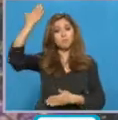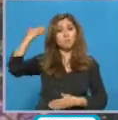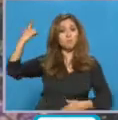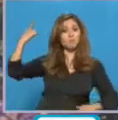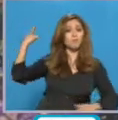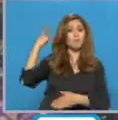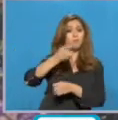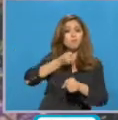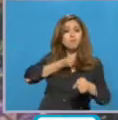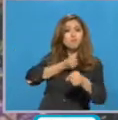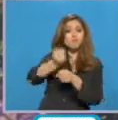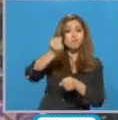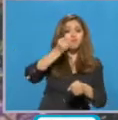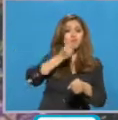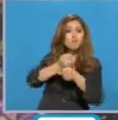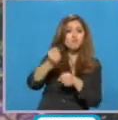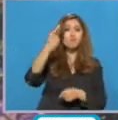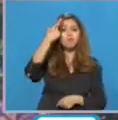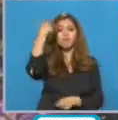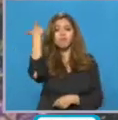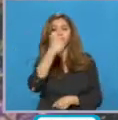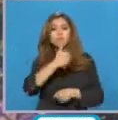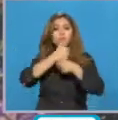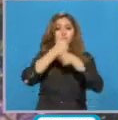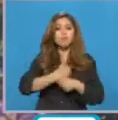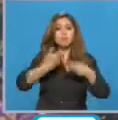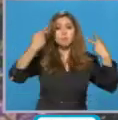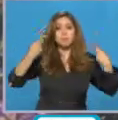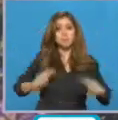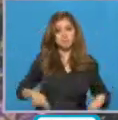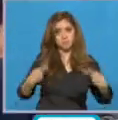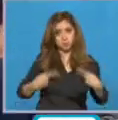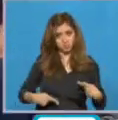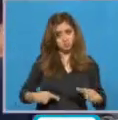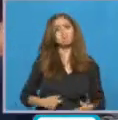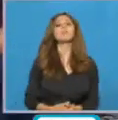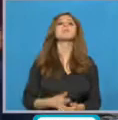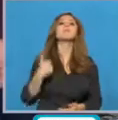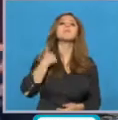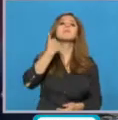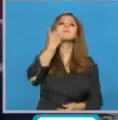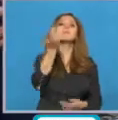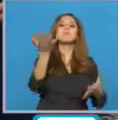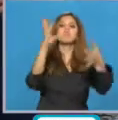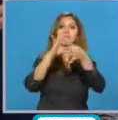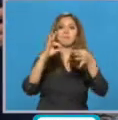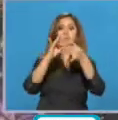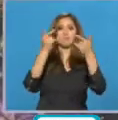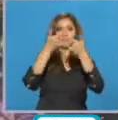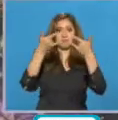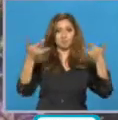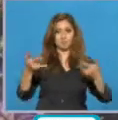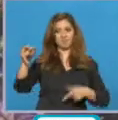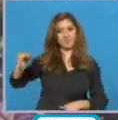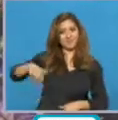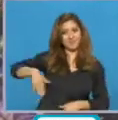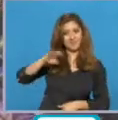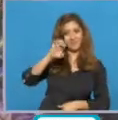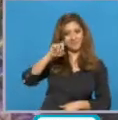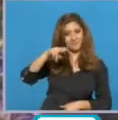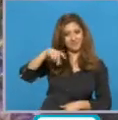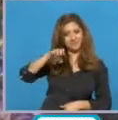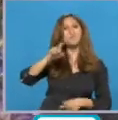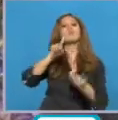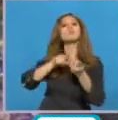deterioro y de profundas injusticias. Vamos a contar un poco de esta historia. Como bien decía Quique, ubicado en